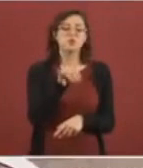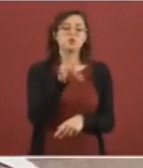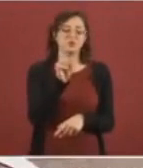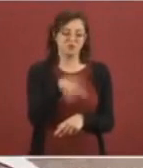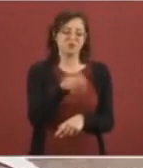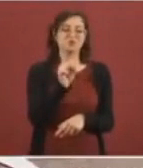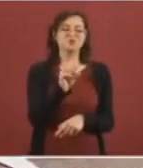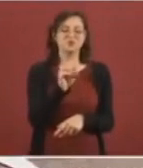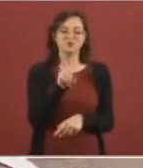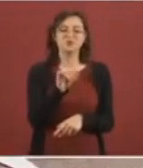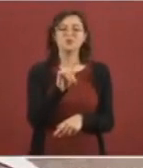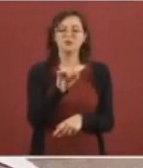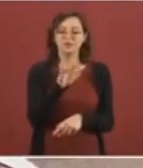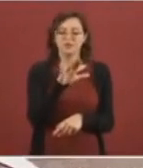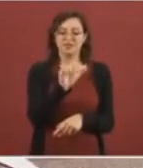Imagínense